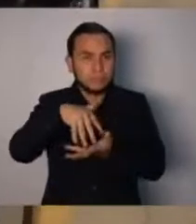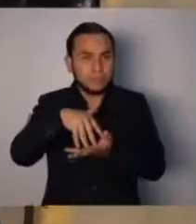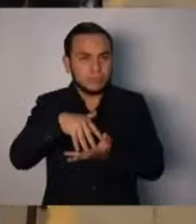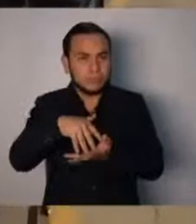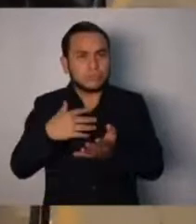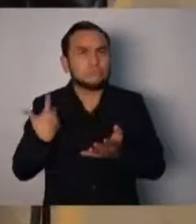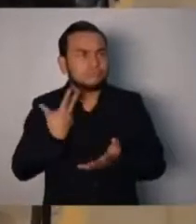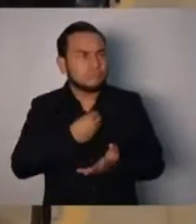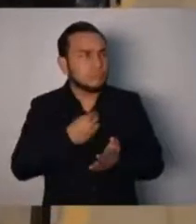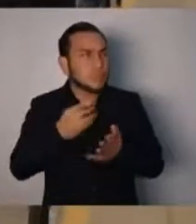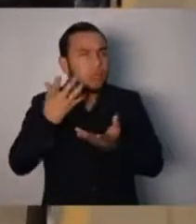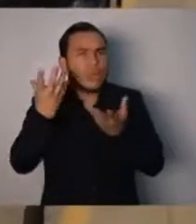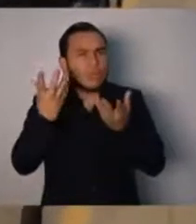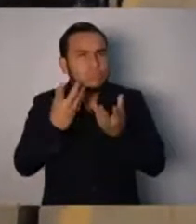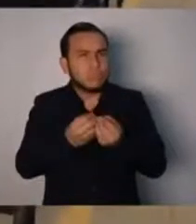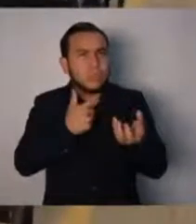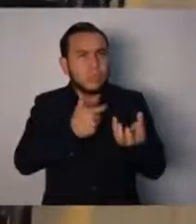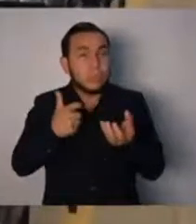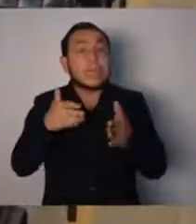ahí empezaron las maras